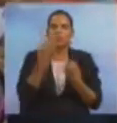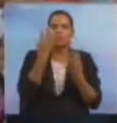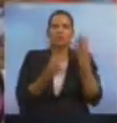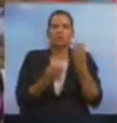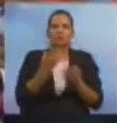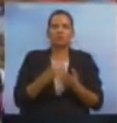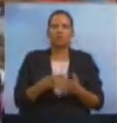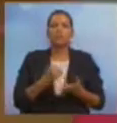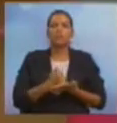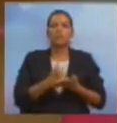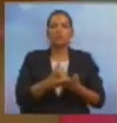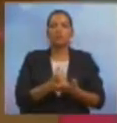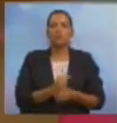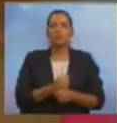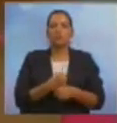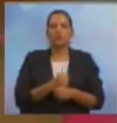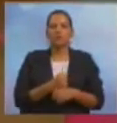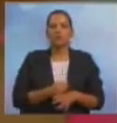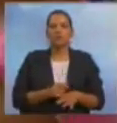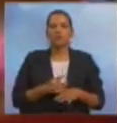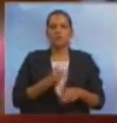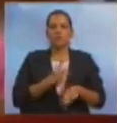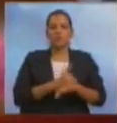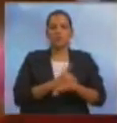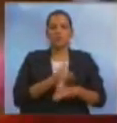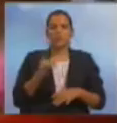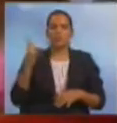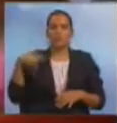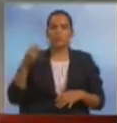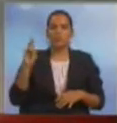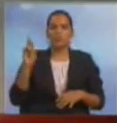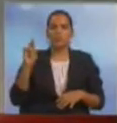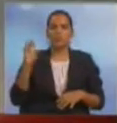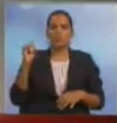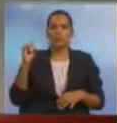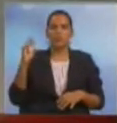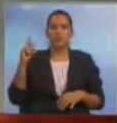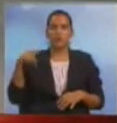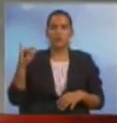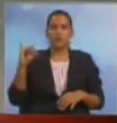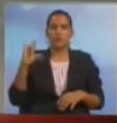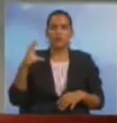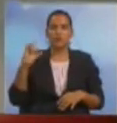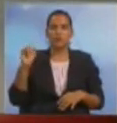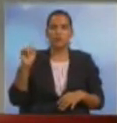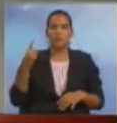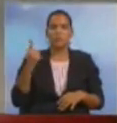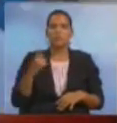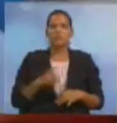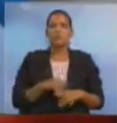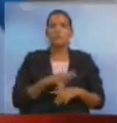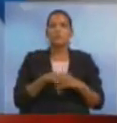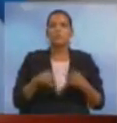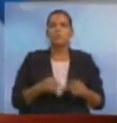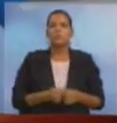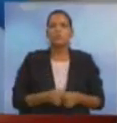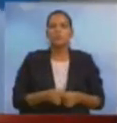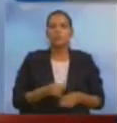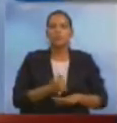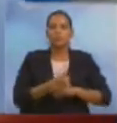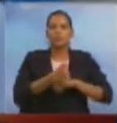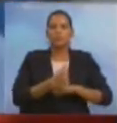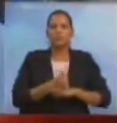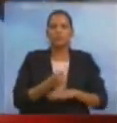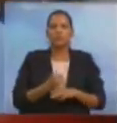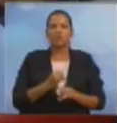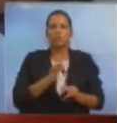Petroecuador para realizar una brigada médica en el sector de la Propicia 1, que fue una de las zonas afectadas a causa del desbordamiento de los ríos. El